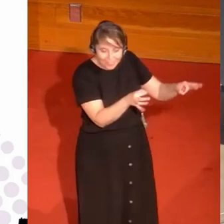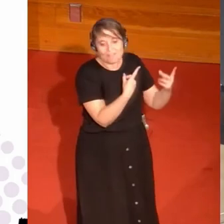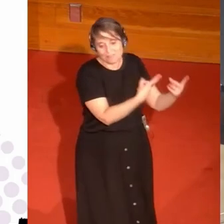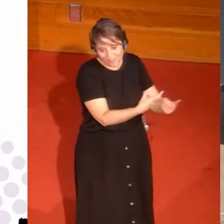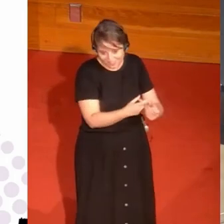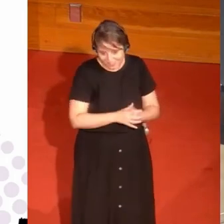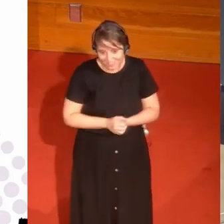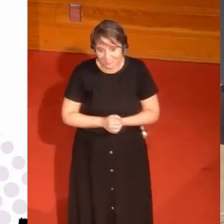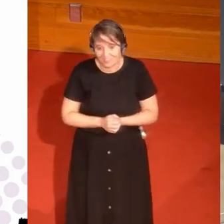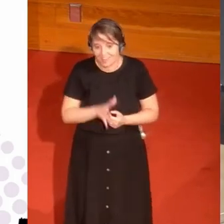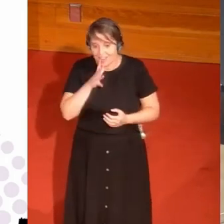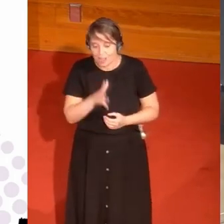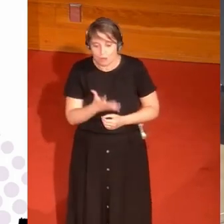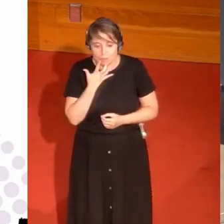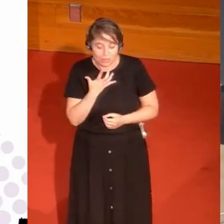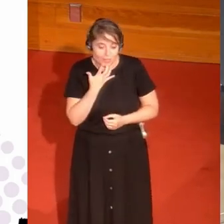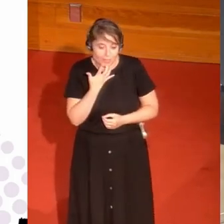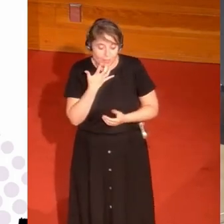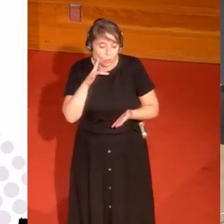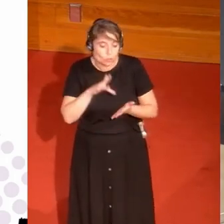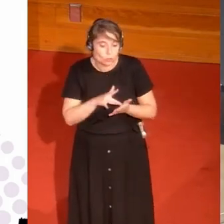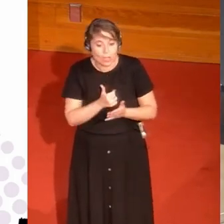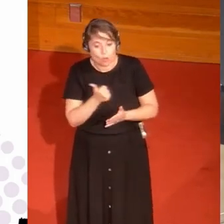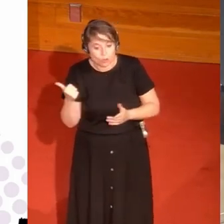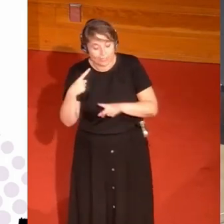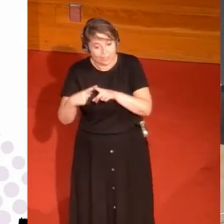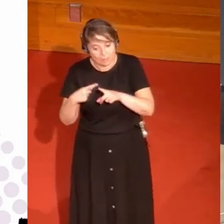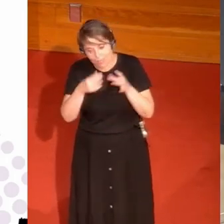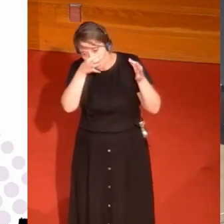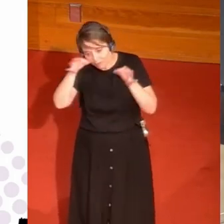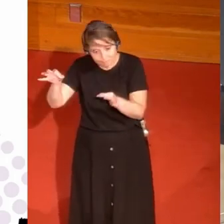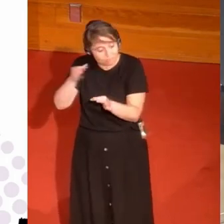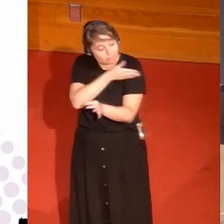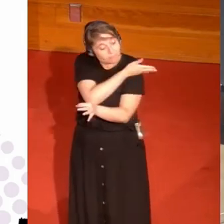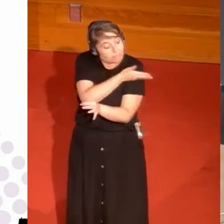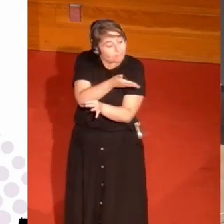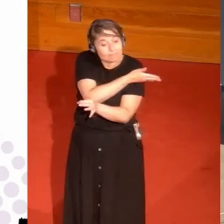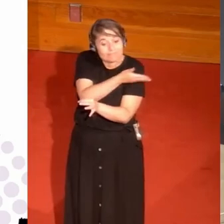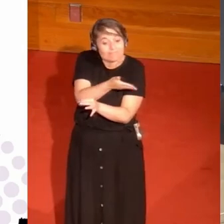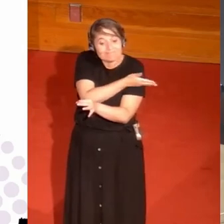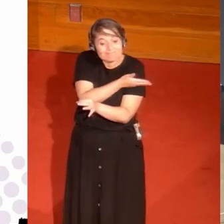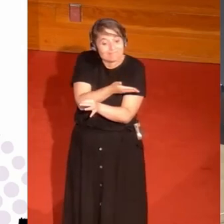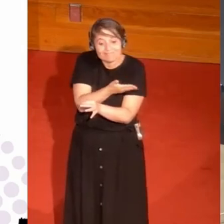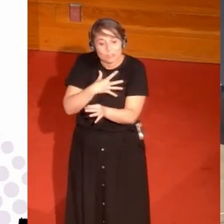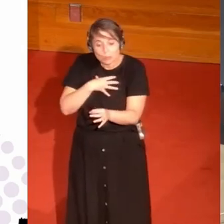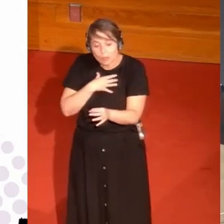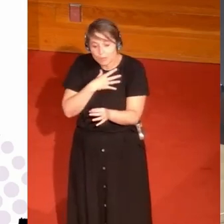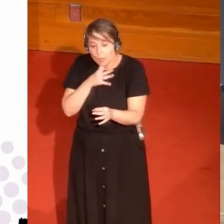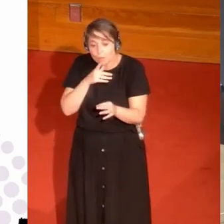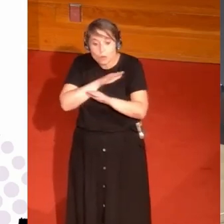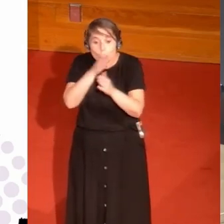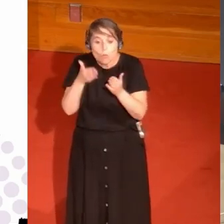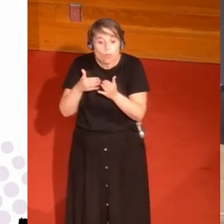lugares ahora estamos con el conflicto en Oriente medio y desgraciadamente pues no tenemos esa capacidad como vivimos en